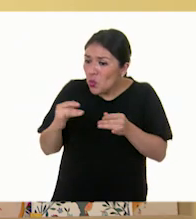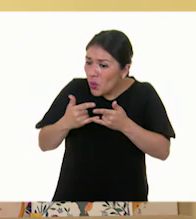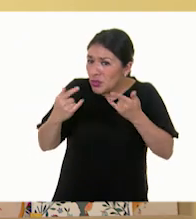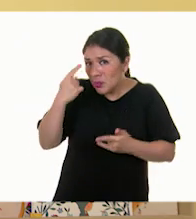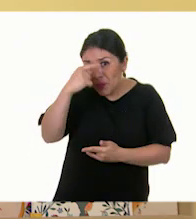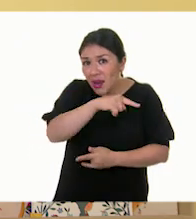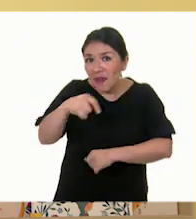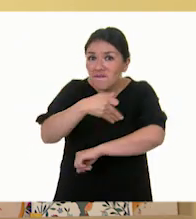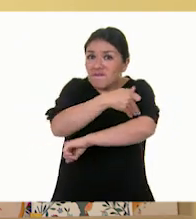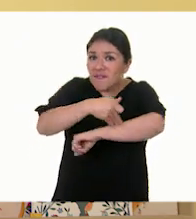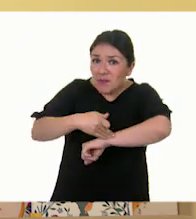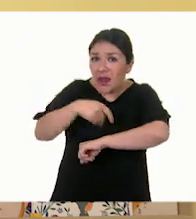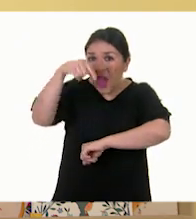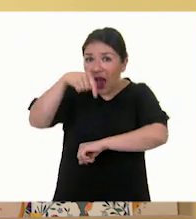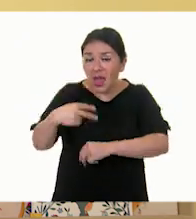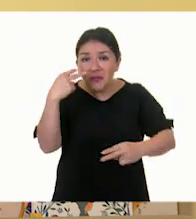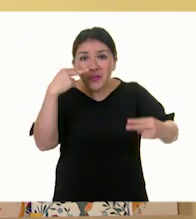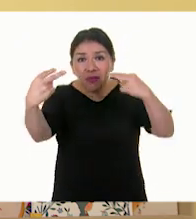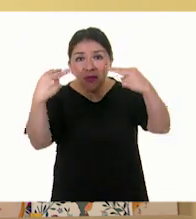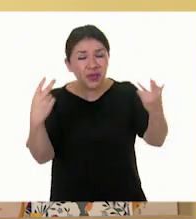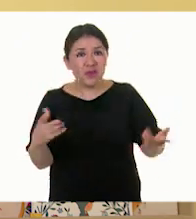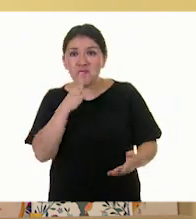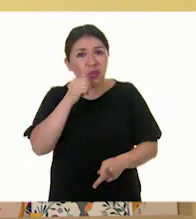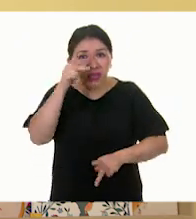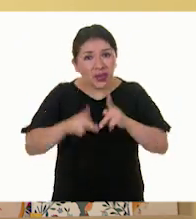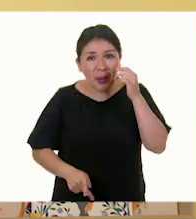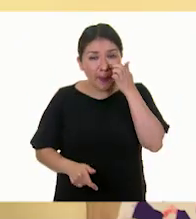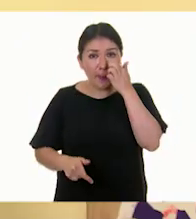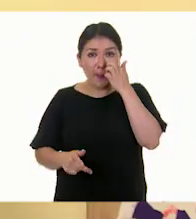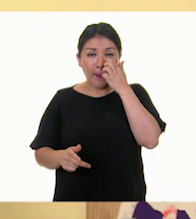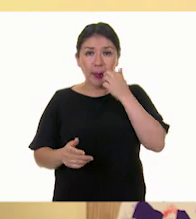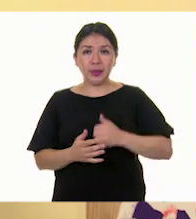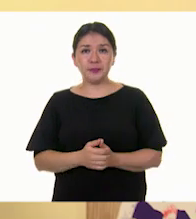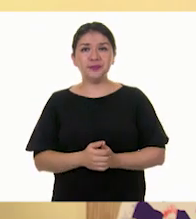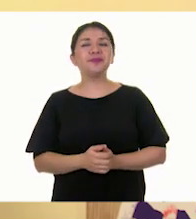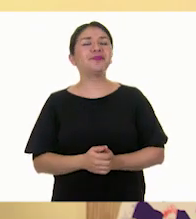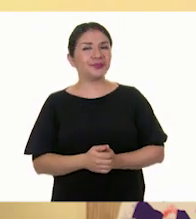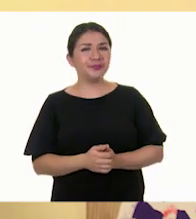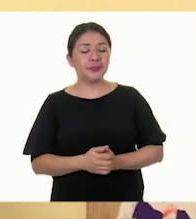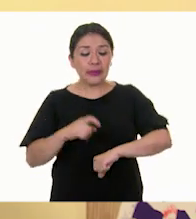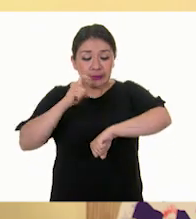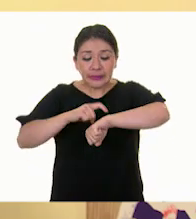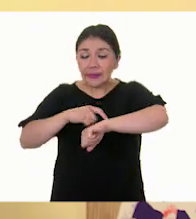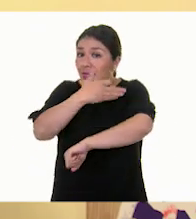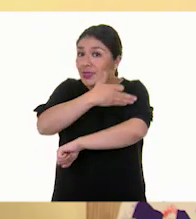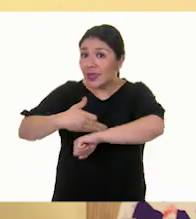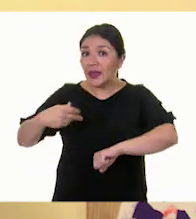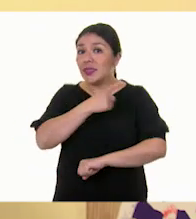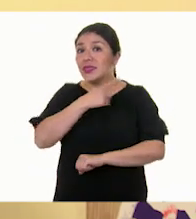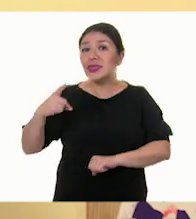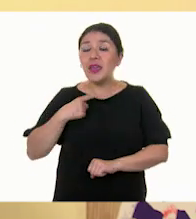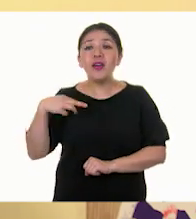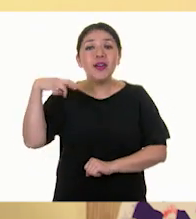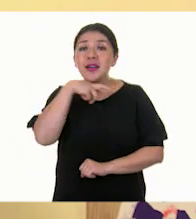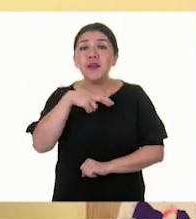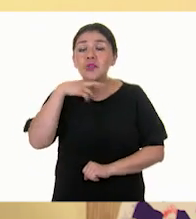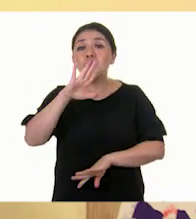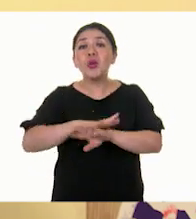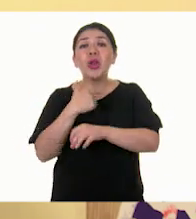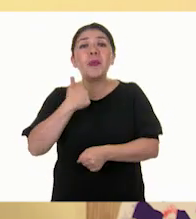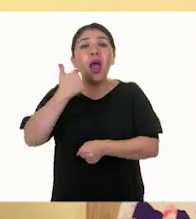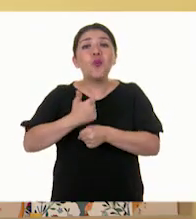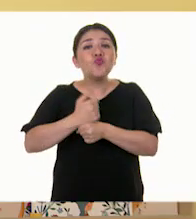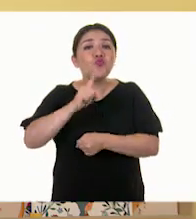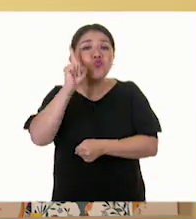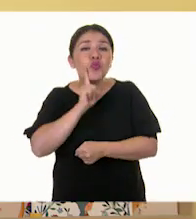las familias de Aprende en Casa, no podemos interrumpir. Ya es tarde y tengo que apresurarme porque si no, mi